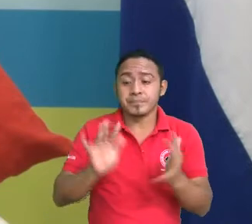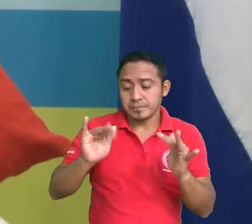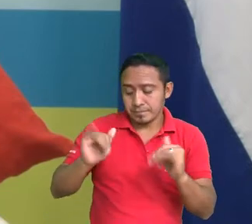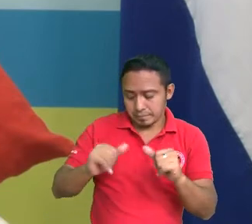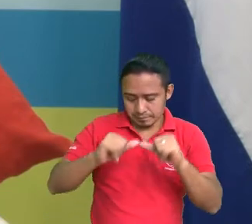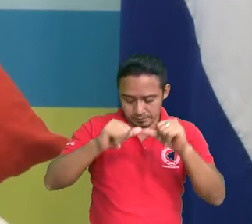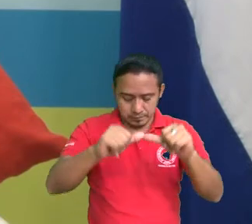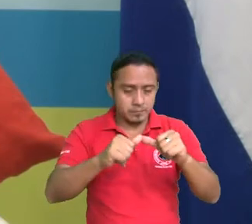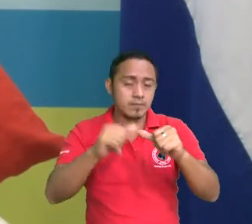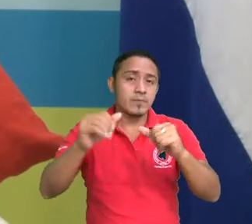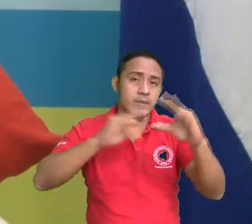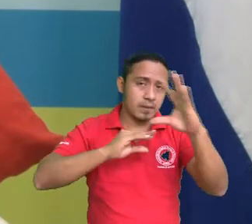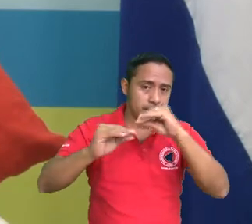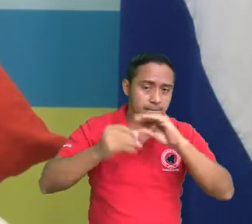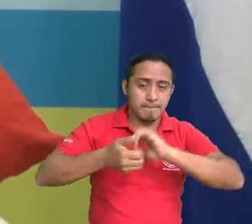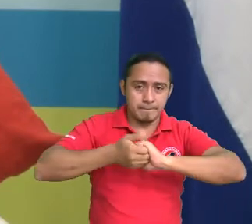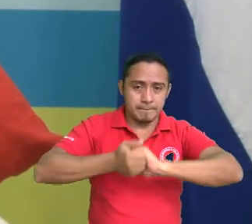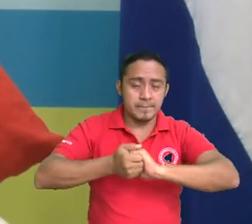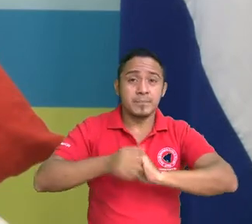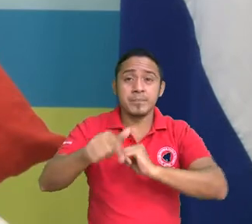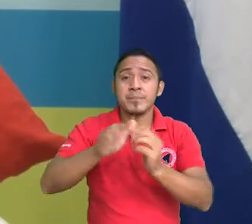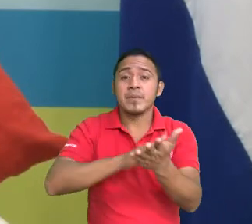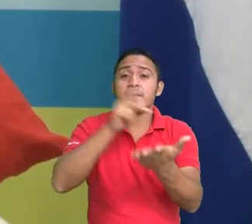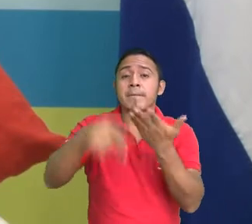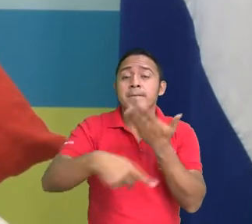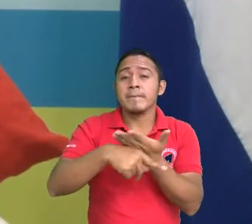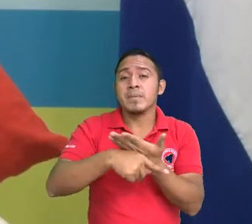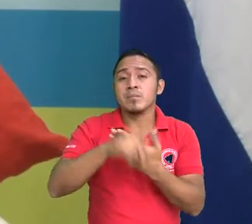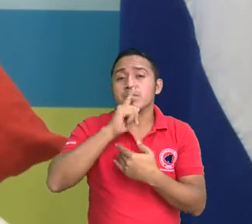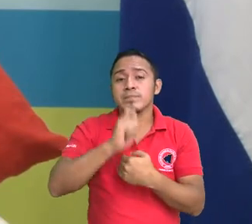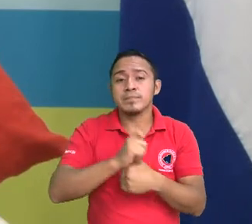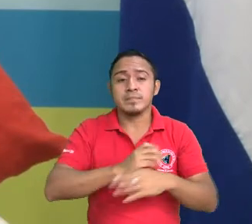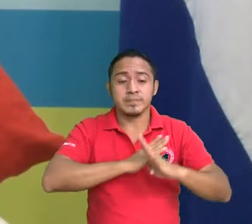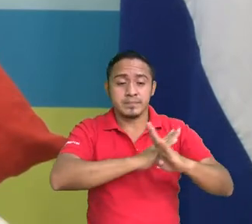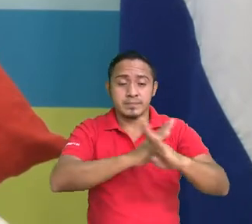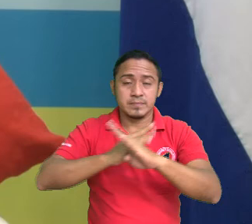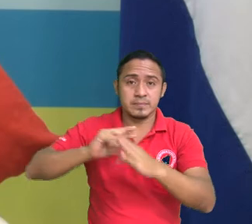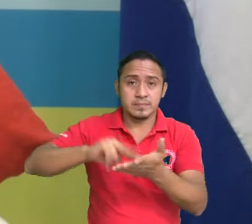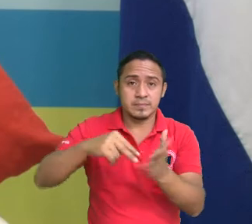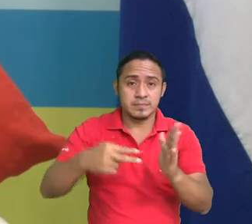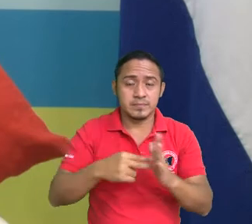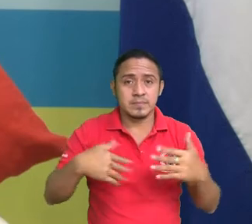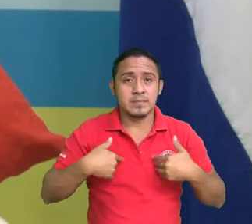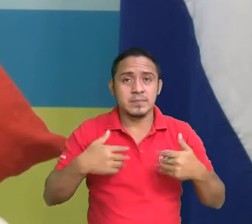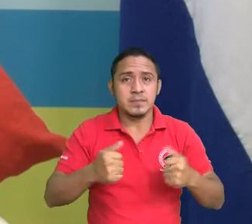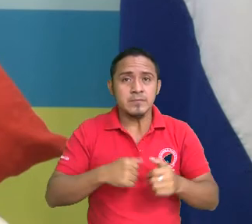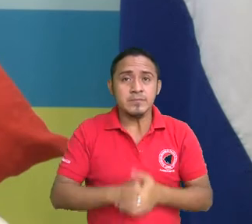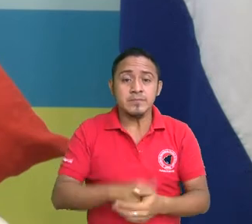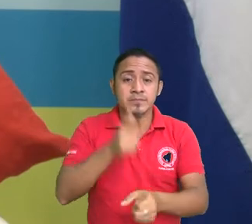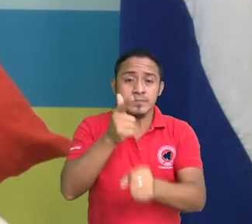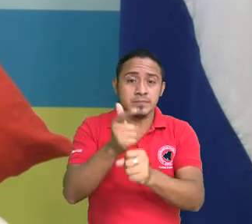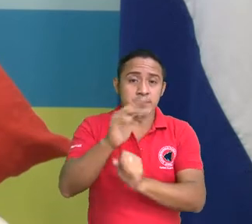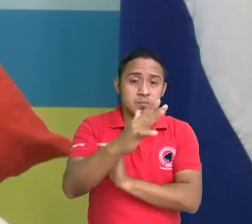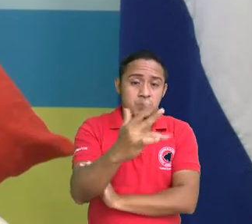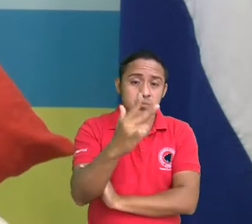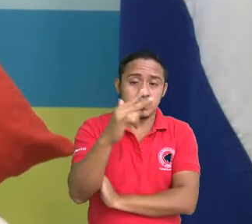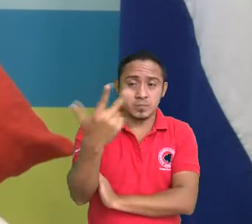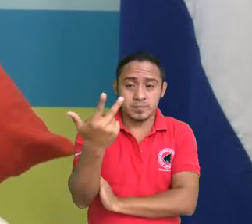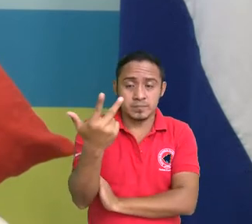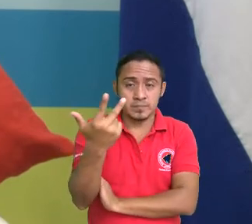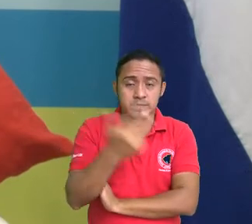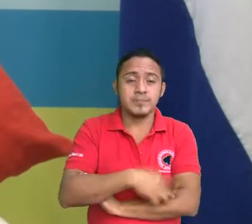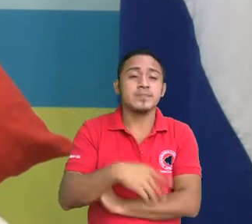Estamos de regreso, amigos y amigas televidentes, en su gustado programa Prevenir en Salud a través de la señal del canal 98, el